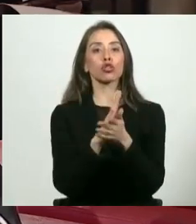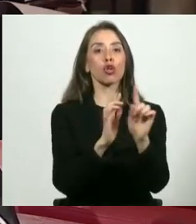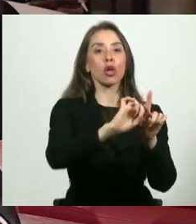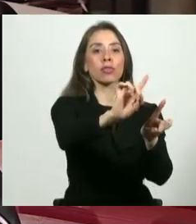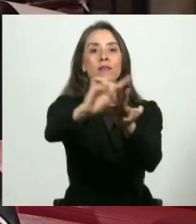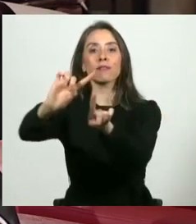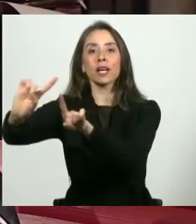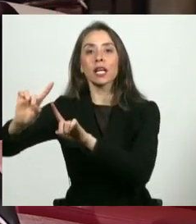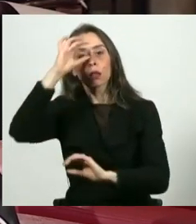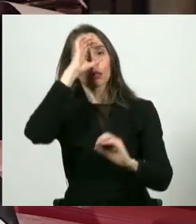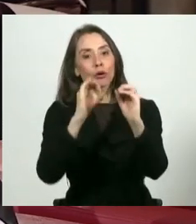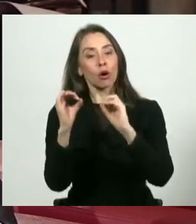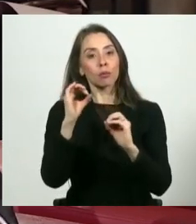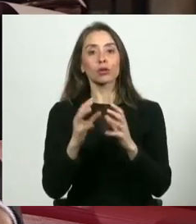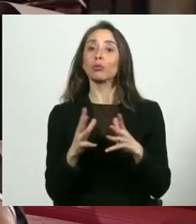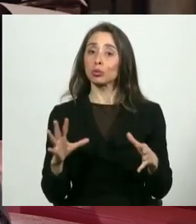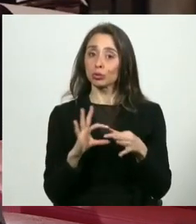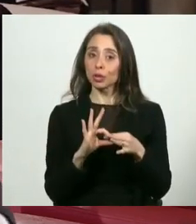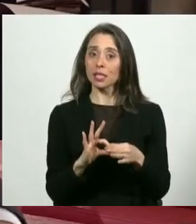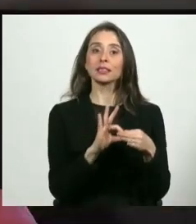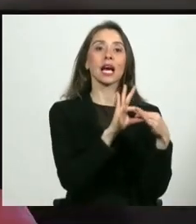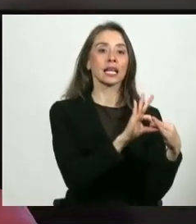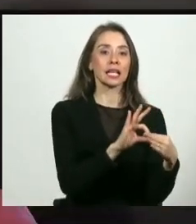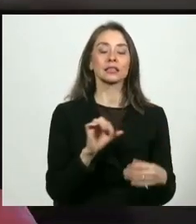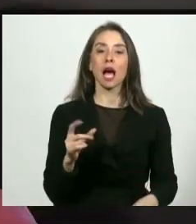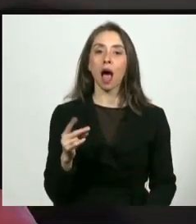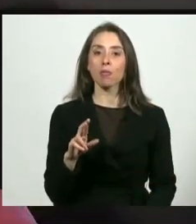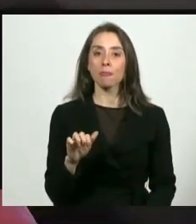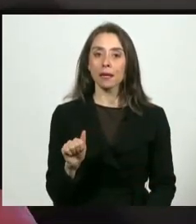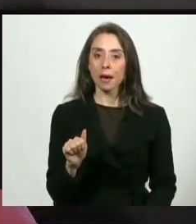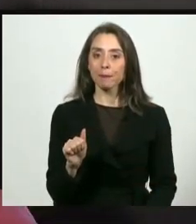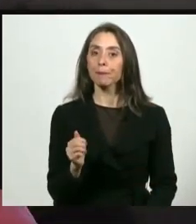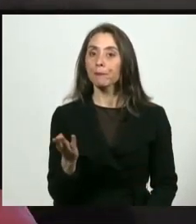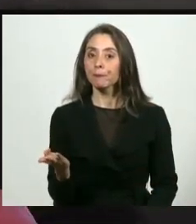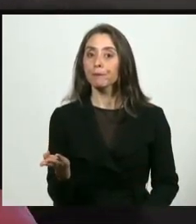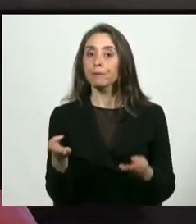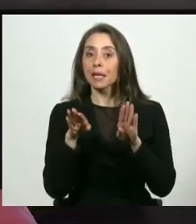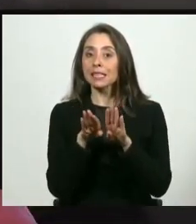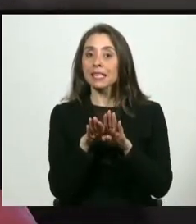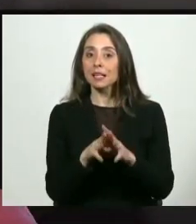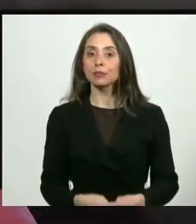diferentes opiniones. Muchas gracias. Gracias. Andrea, palabras de cierre.